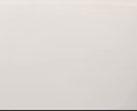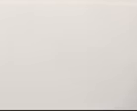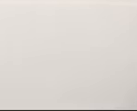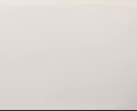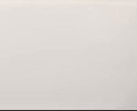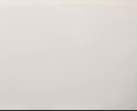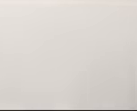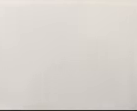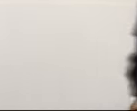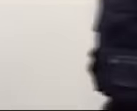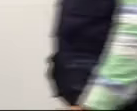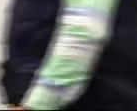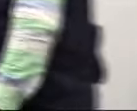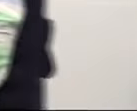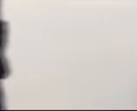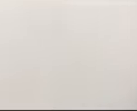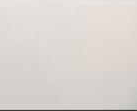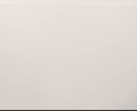de cada lado.